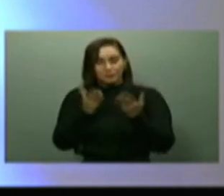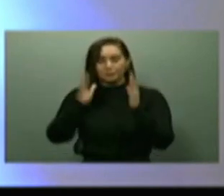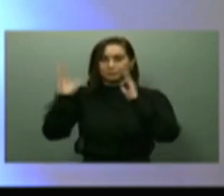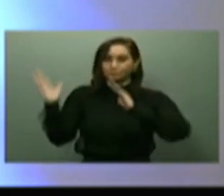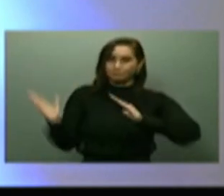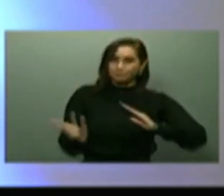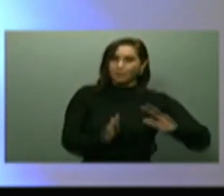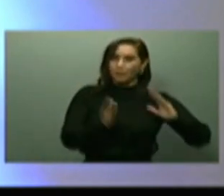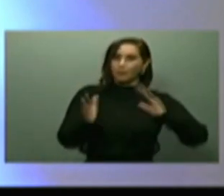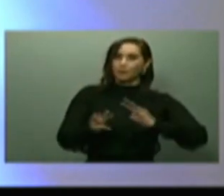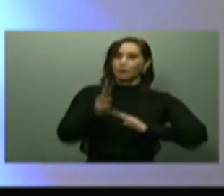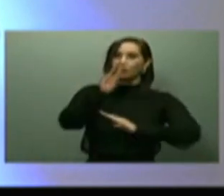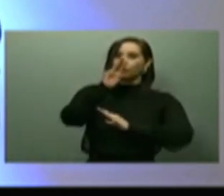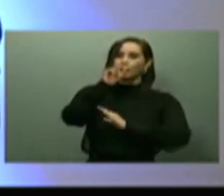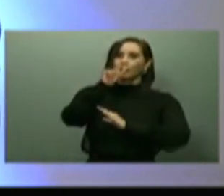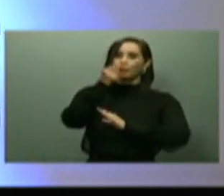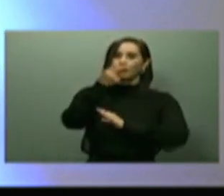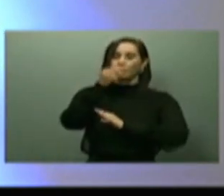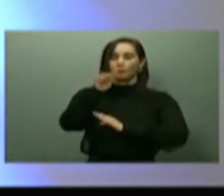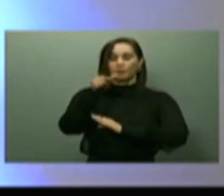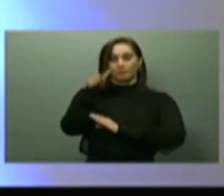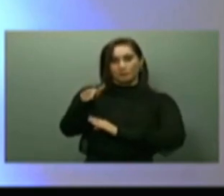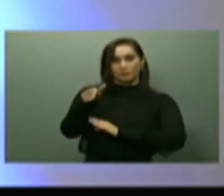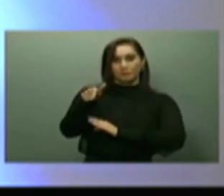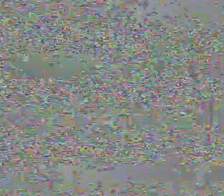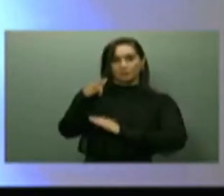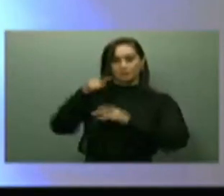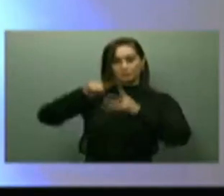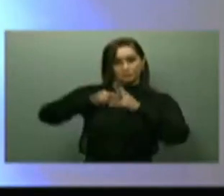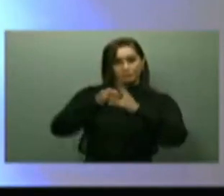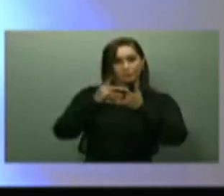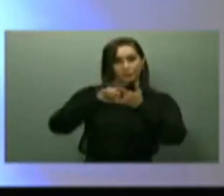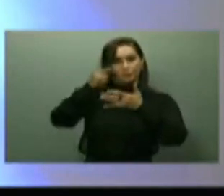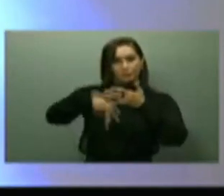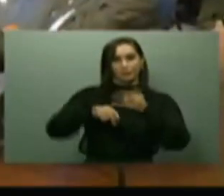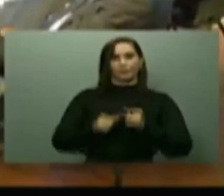y la UAS es que debe de hacerlo con el abogado. Señor presidente, Carlos Rodríguez, de la